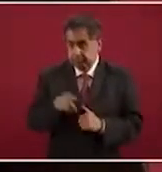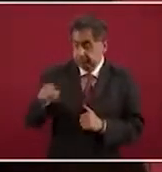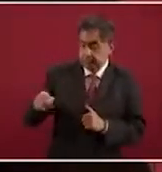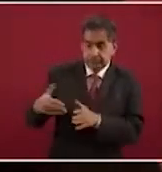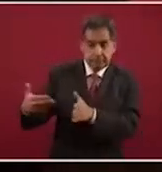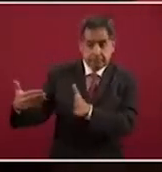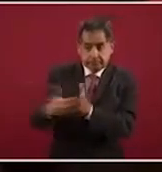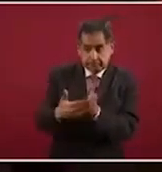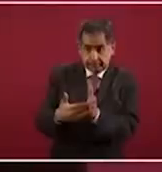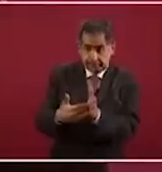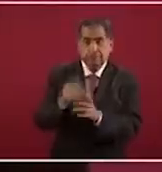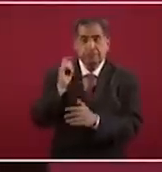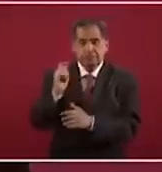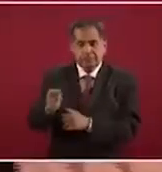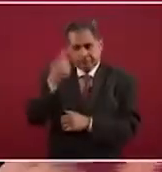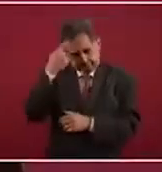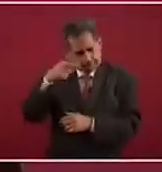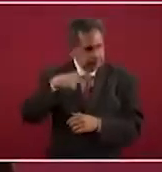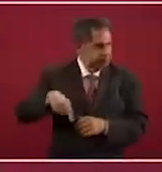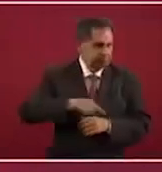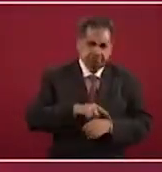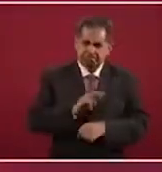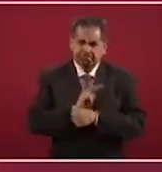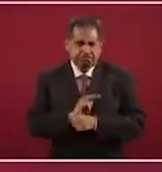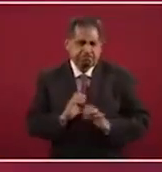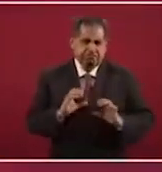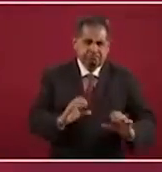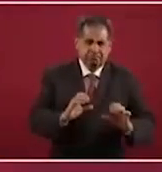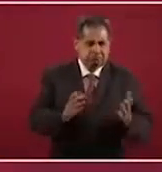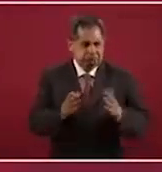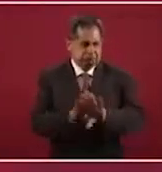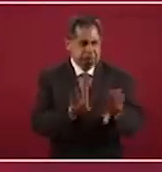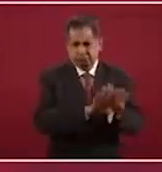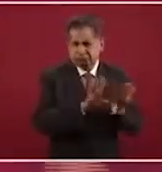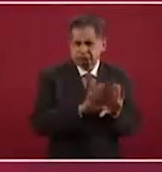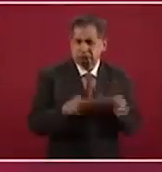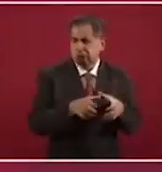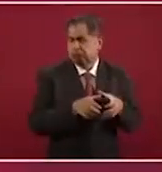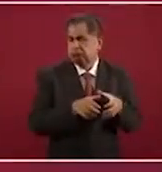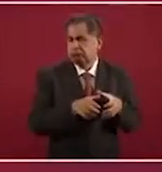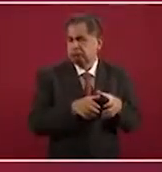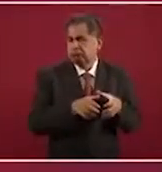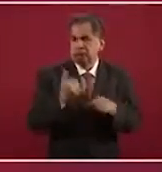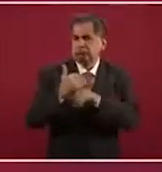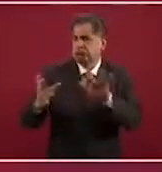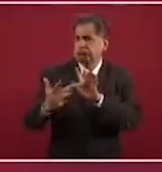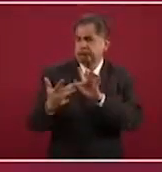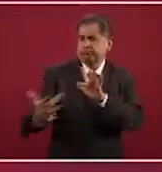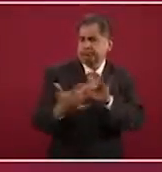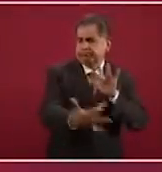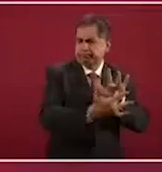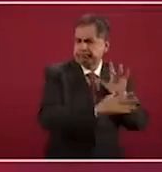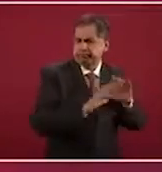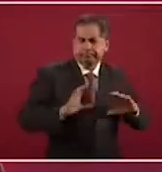ataque, se tuvo mucha precaución, se cerraron la comunicación con los